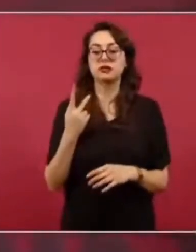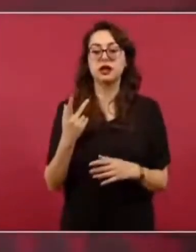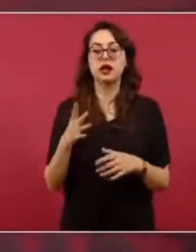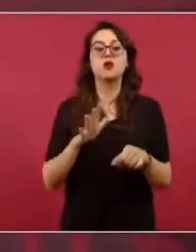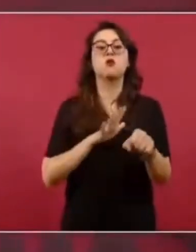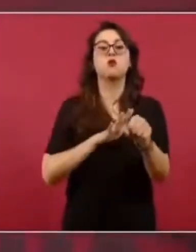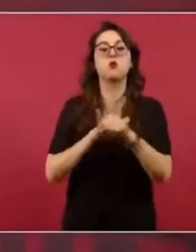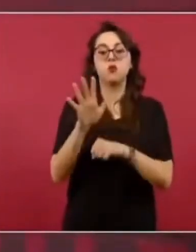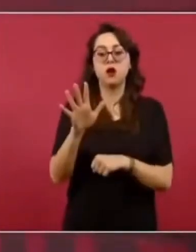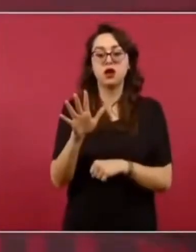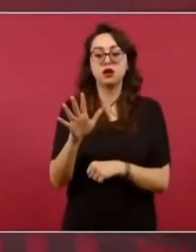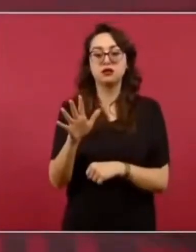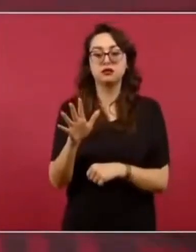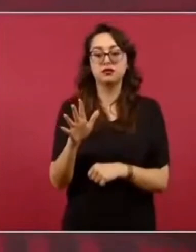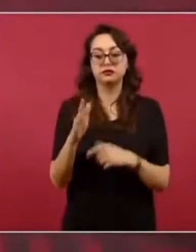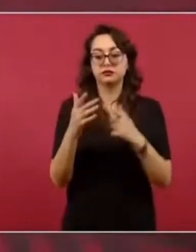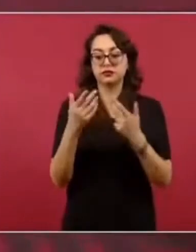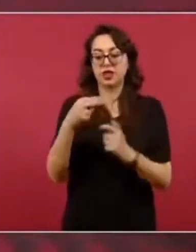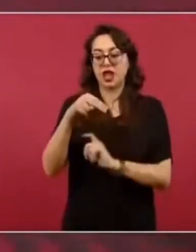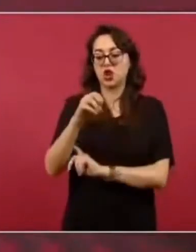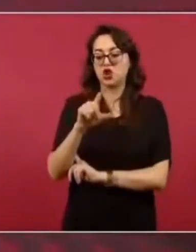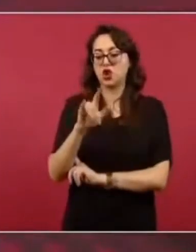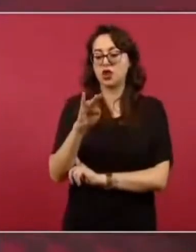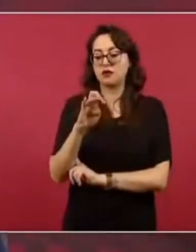en